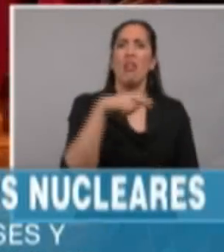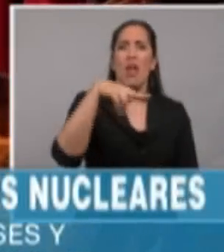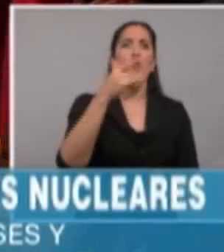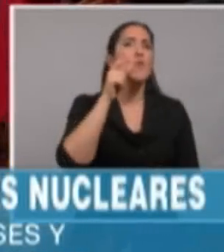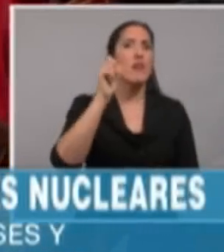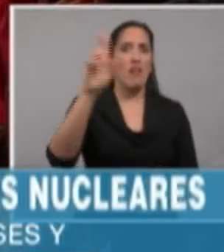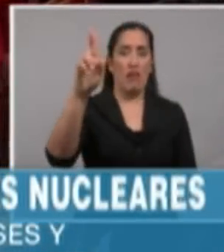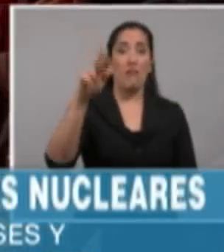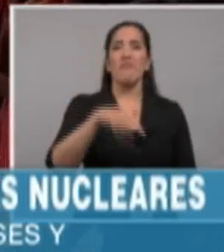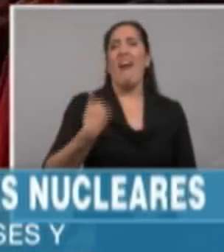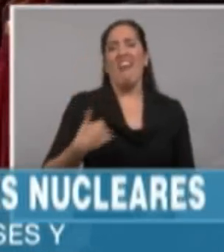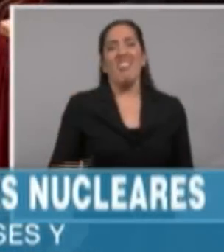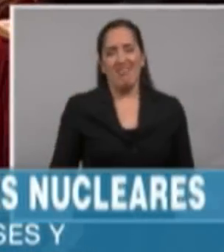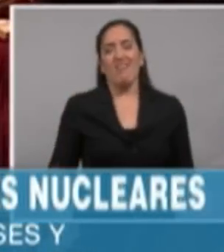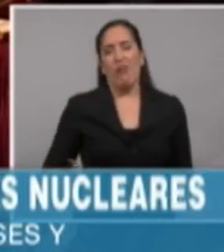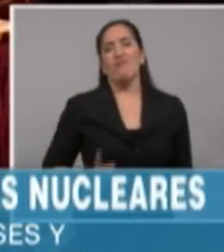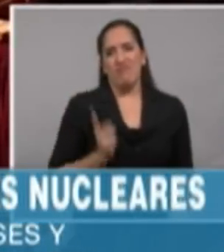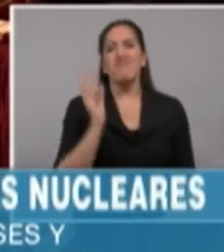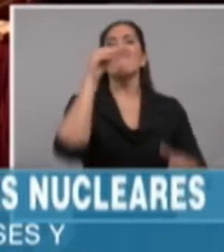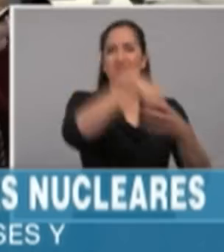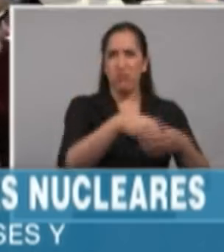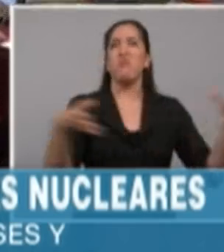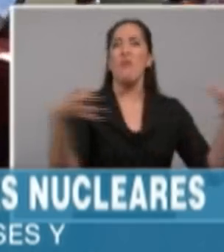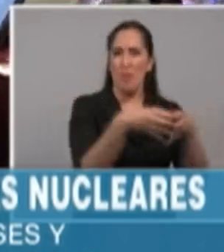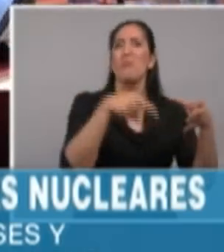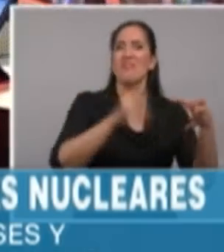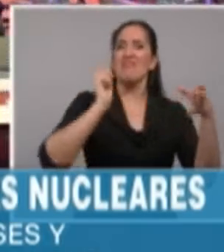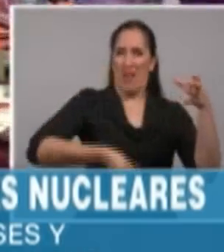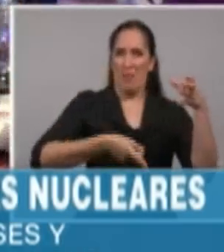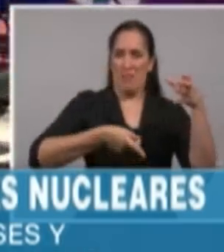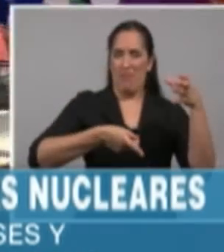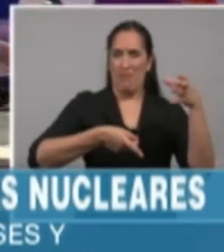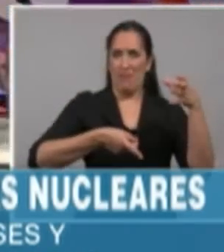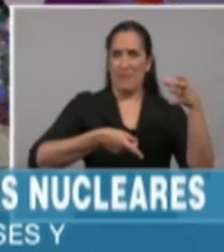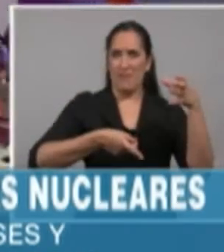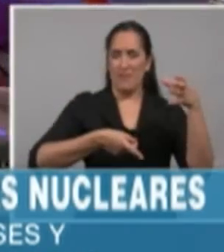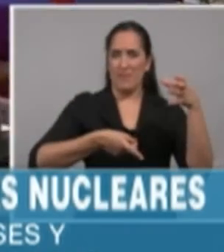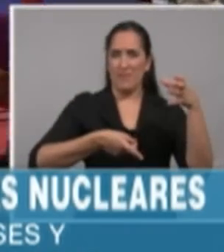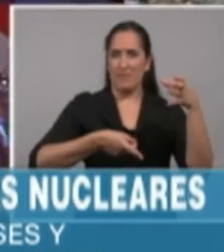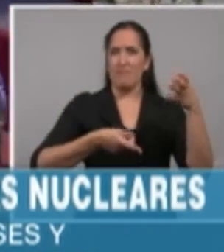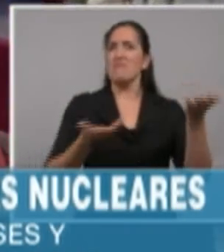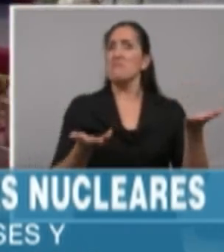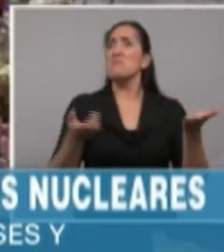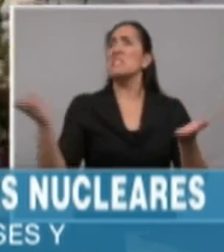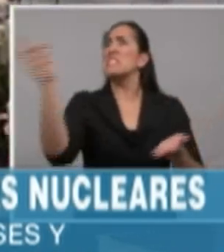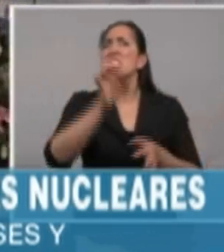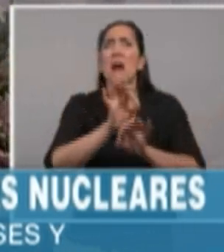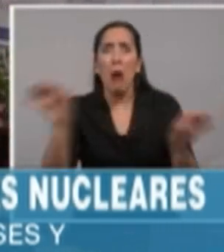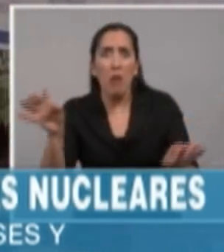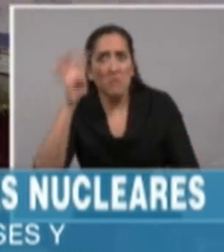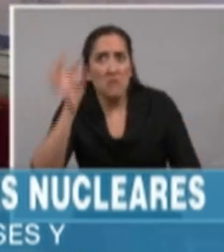país orgullosamente forma parte. Seguramente no leyeron en ningún